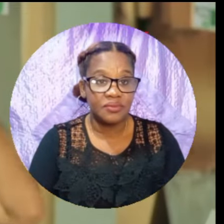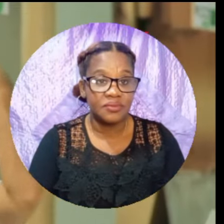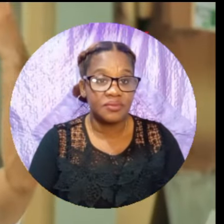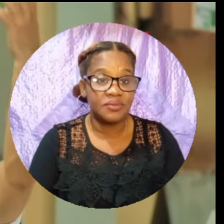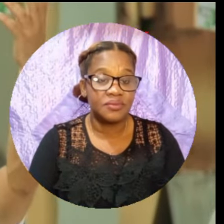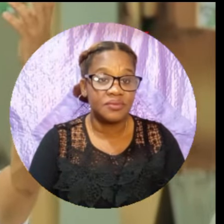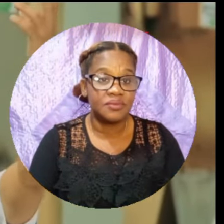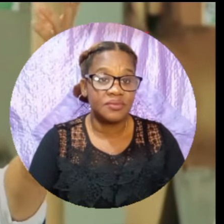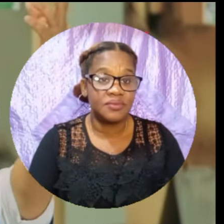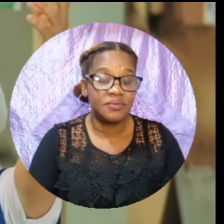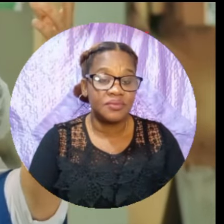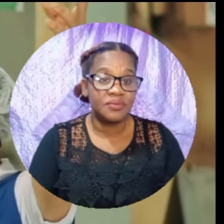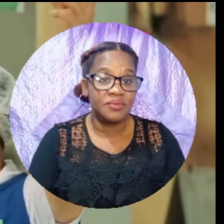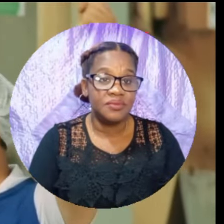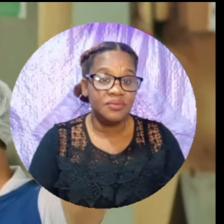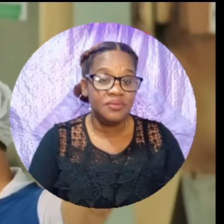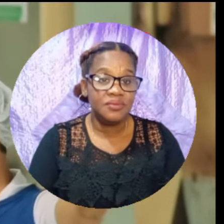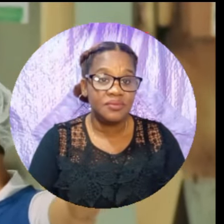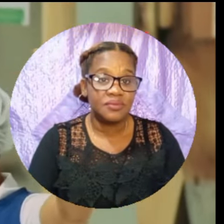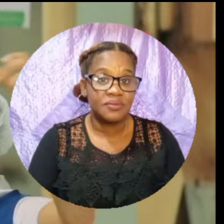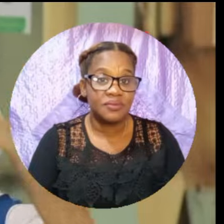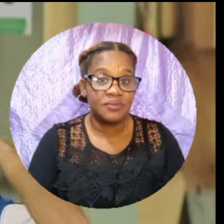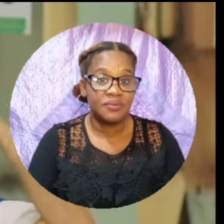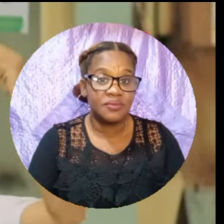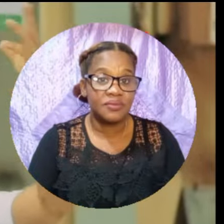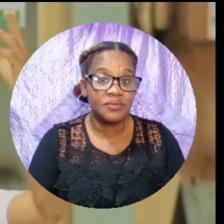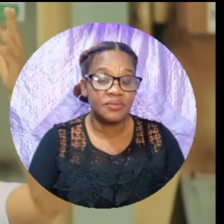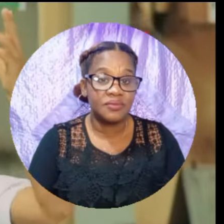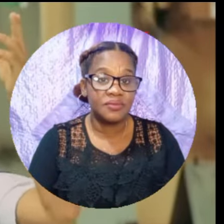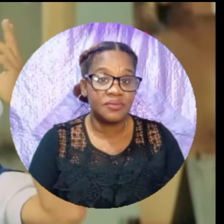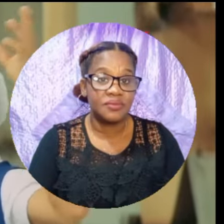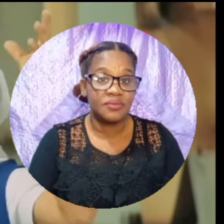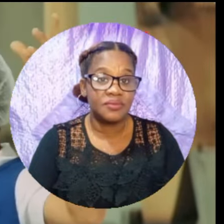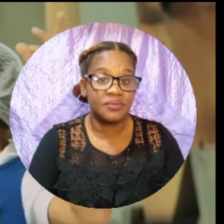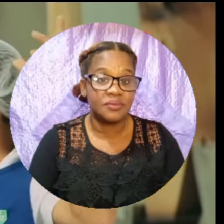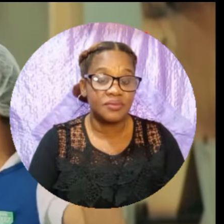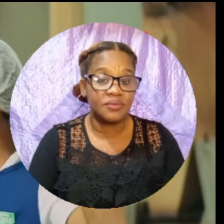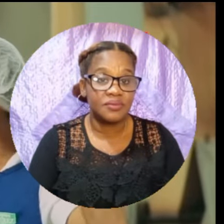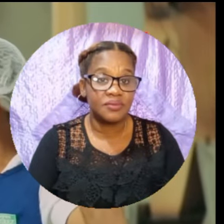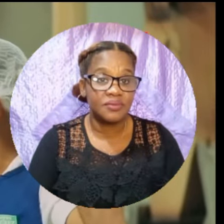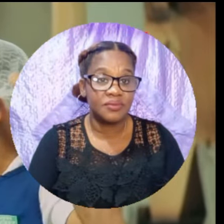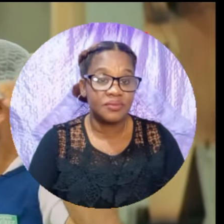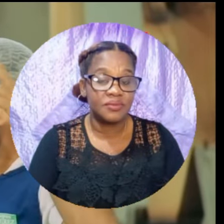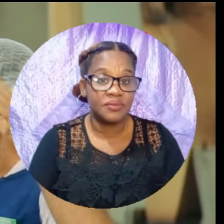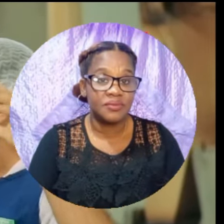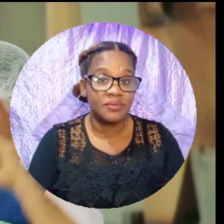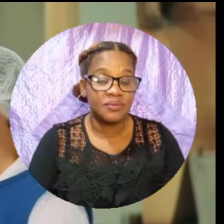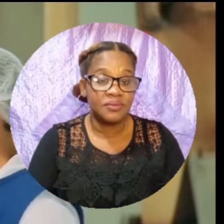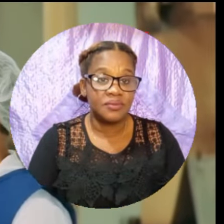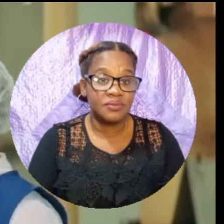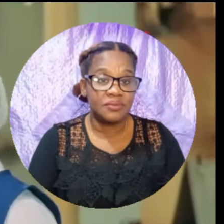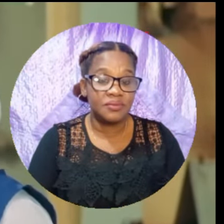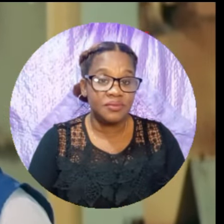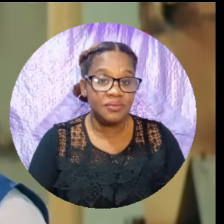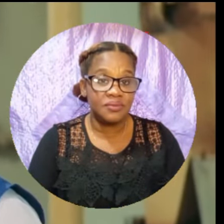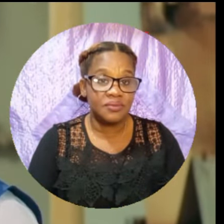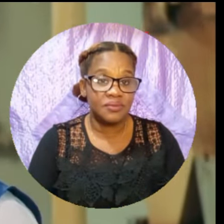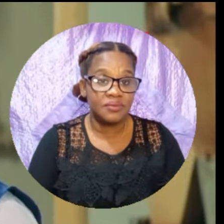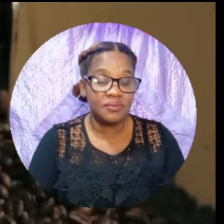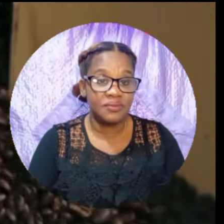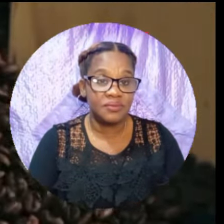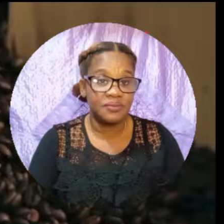elevamos y lo colocamos en la torba que está aquí al frente a nosotros. Esas torbas son de retención de café verde. Todo el café que va a